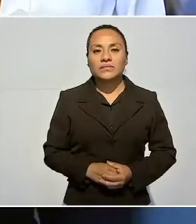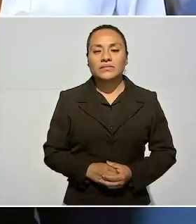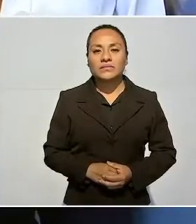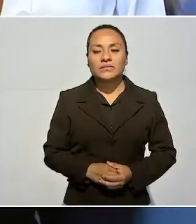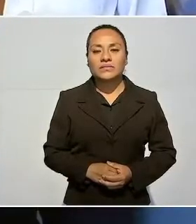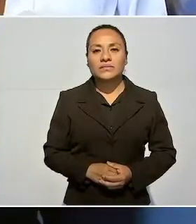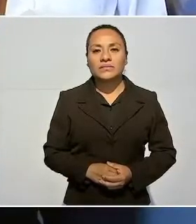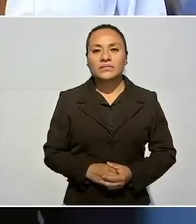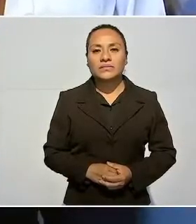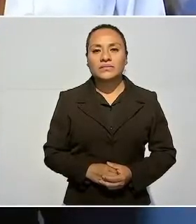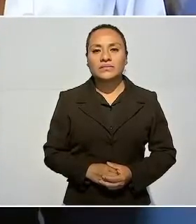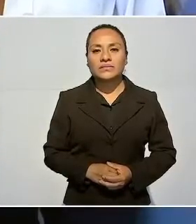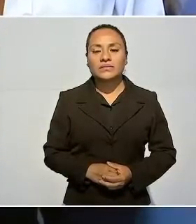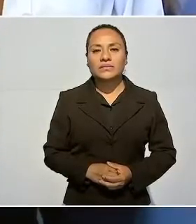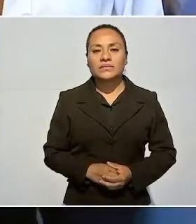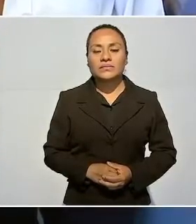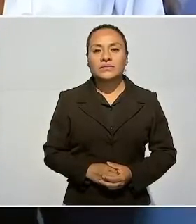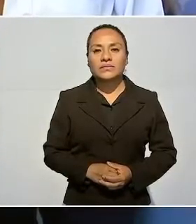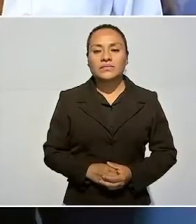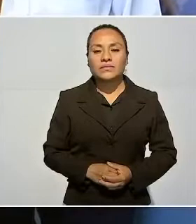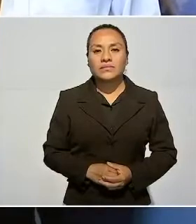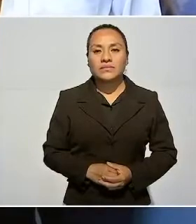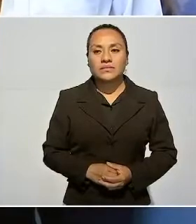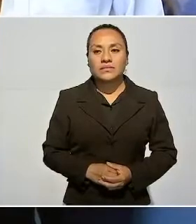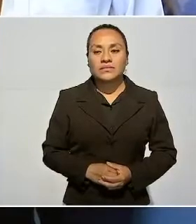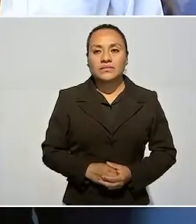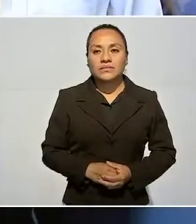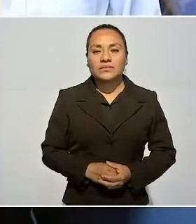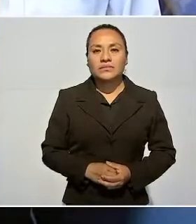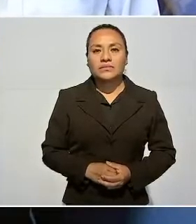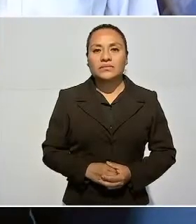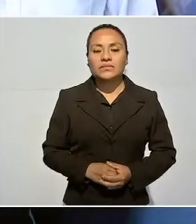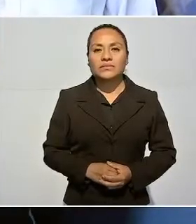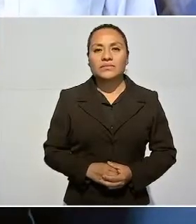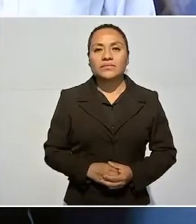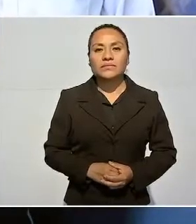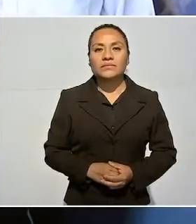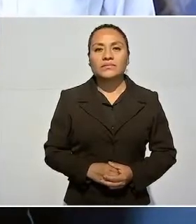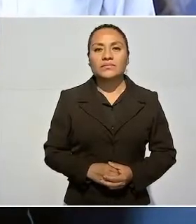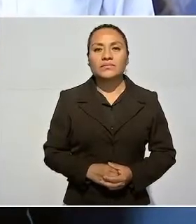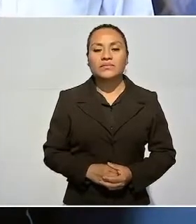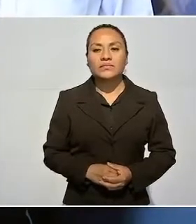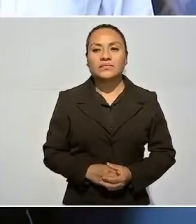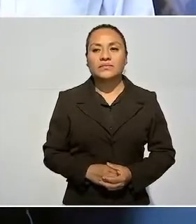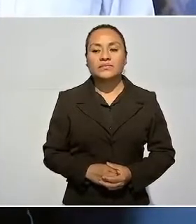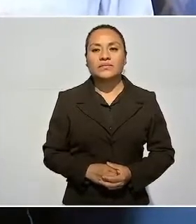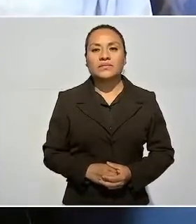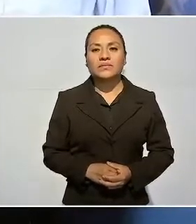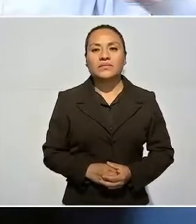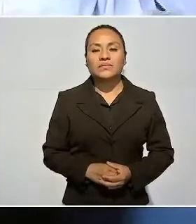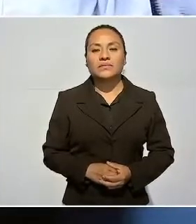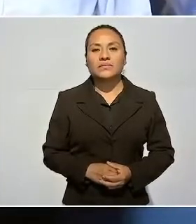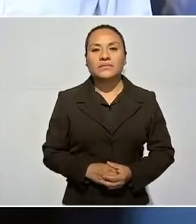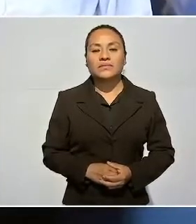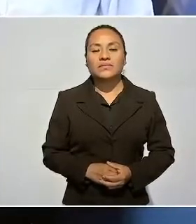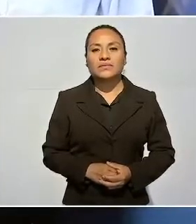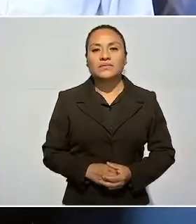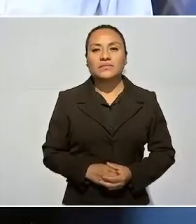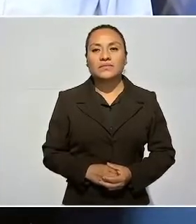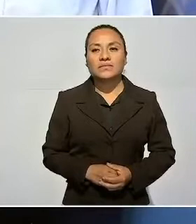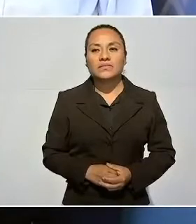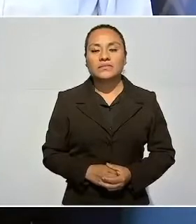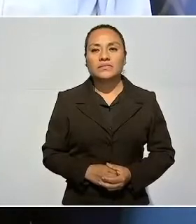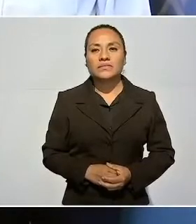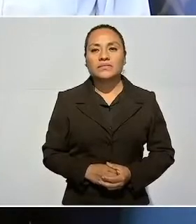terminó mi periodo. Ya van a cambiar ya. Compartir con usted. ¿Cuándo? De julio. 30 de junio terminamos todos los que estamos aquí